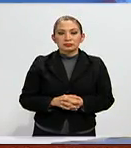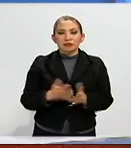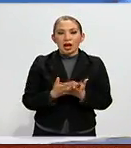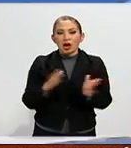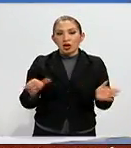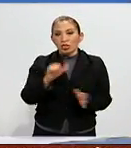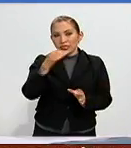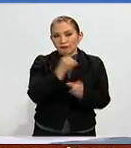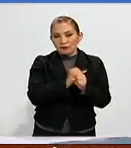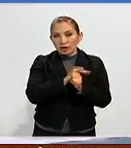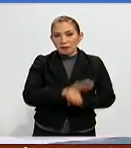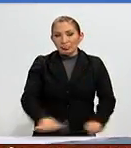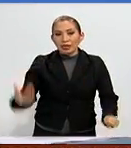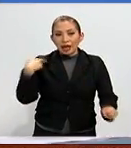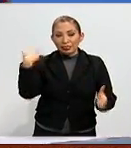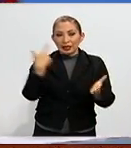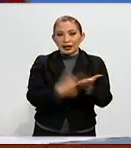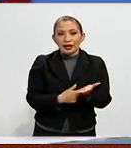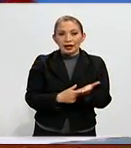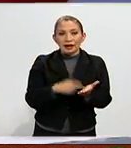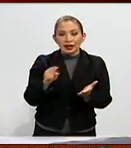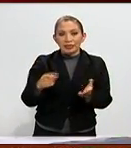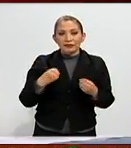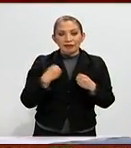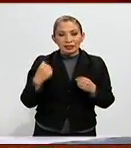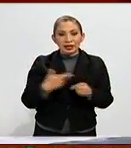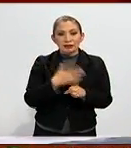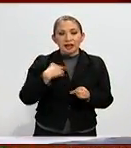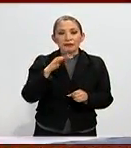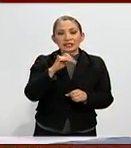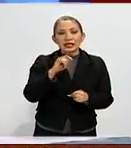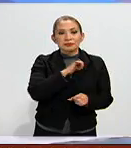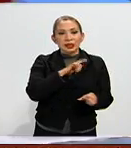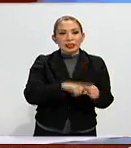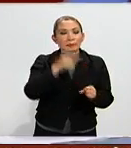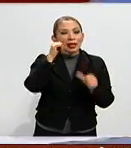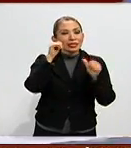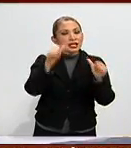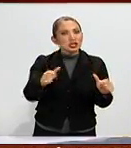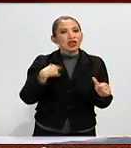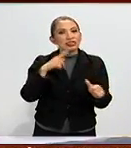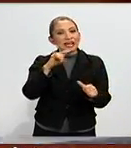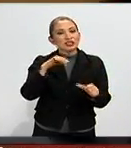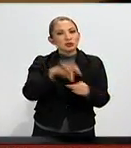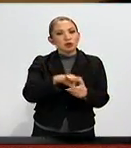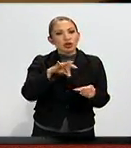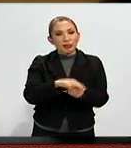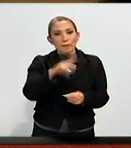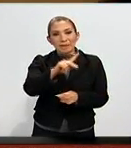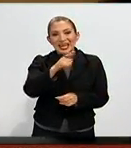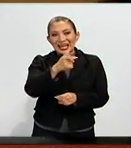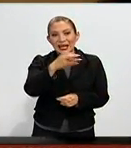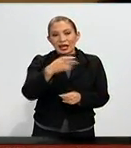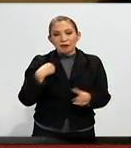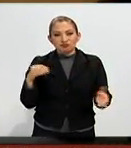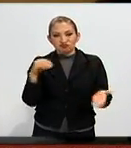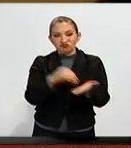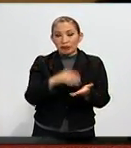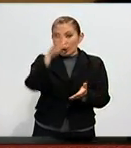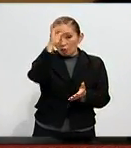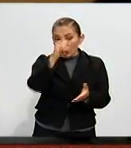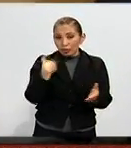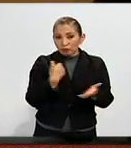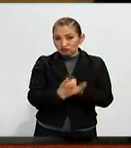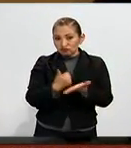Vámonos a otra información dentro de esta vida nacional. La Fiscalía Especializada para la Atención de Delitos Electorales de la PGR suscribió un